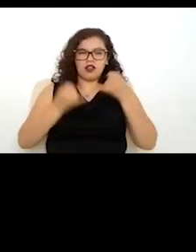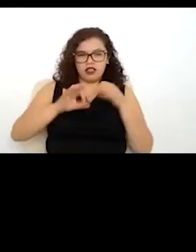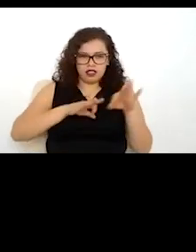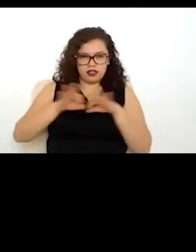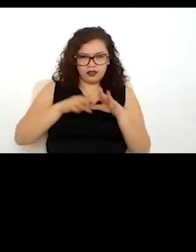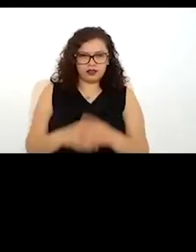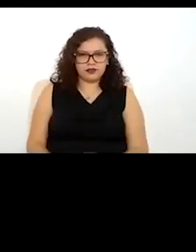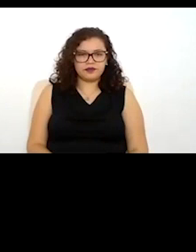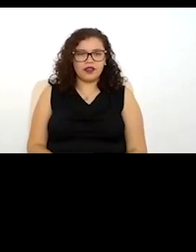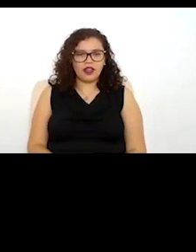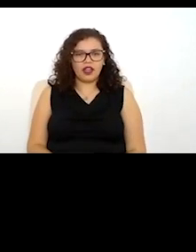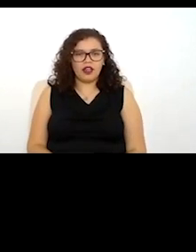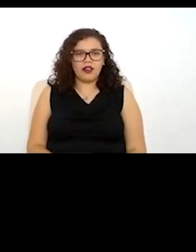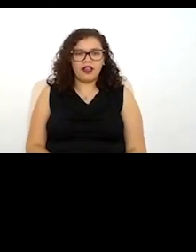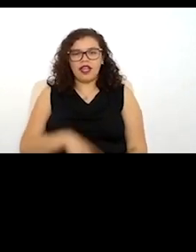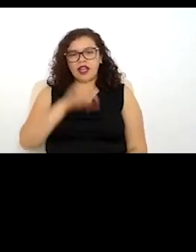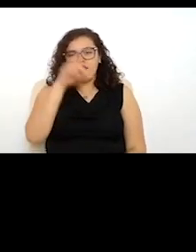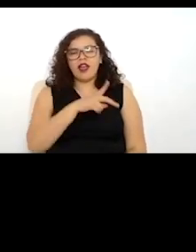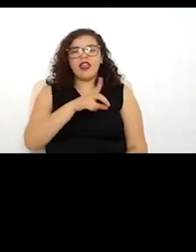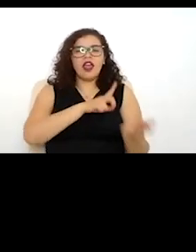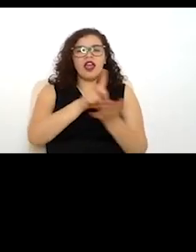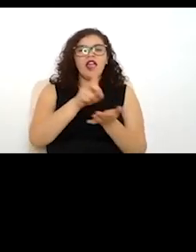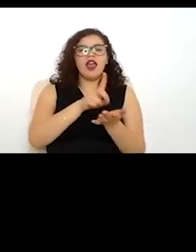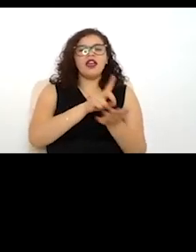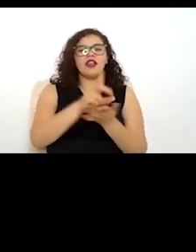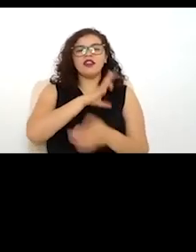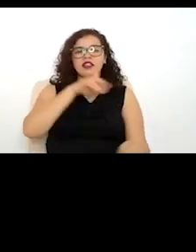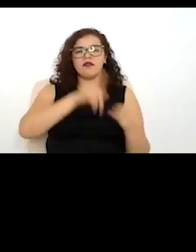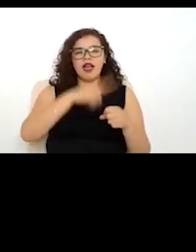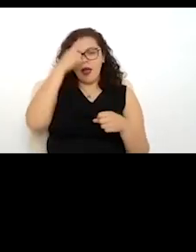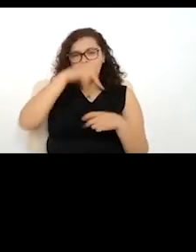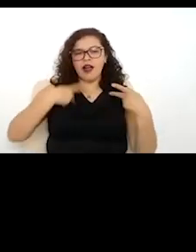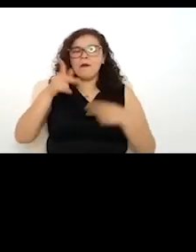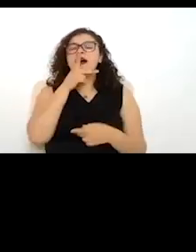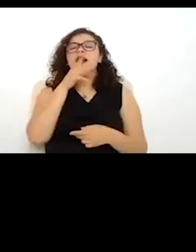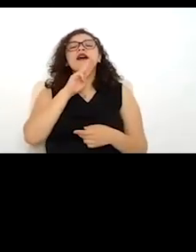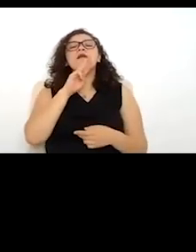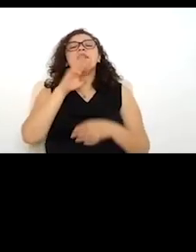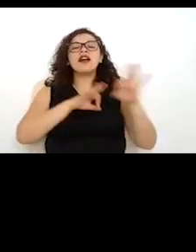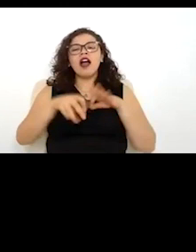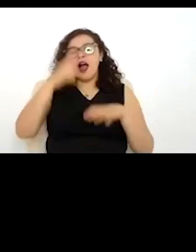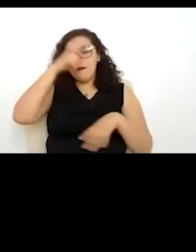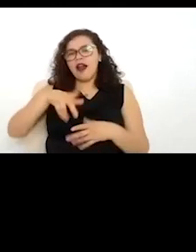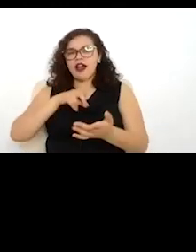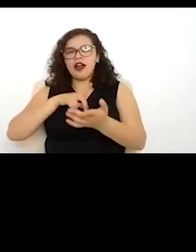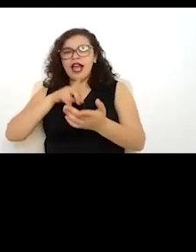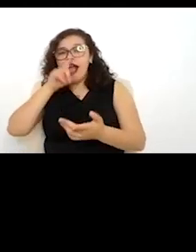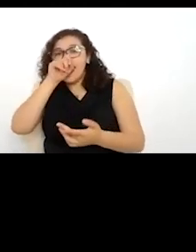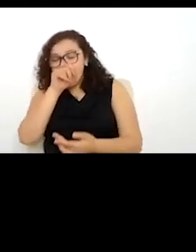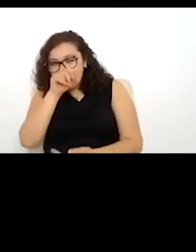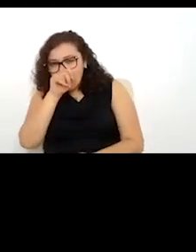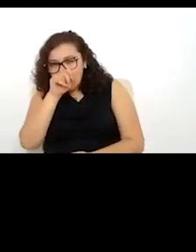y también los derechos especiales de las madres trabajadoras y menores de edad, que también vamos a ver en diapositivas más